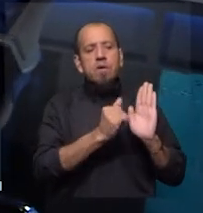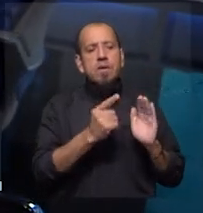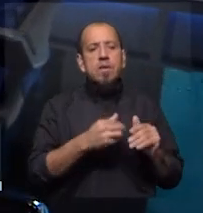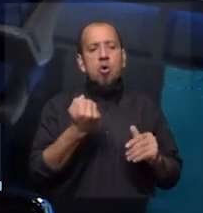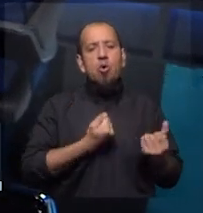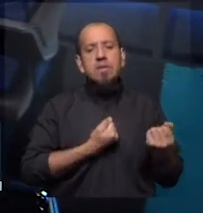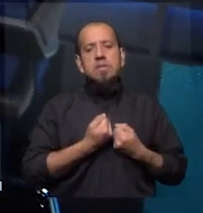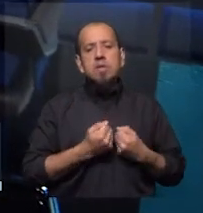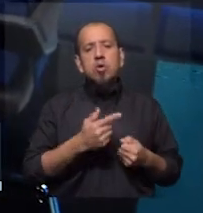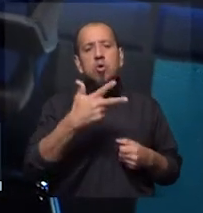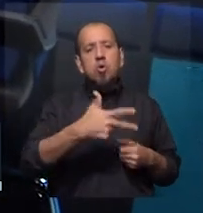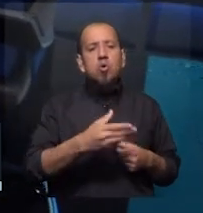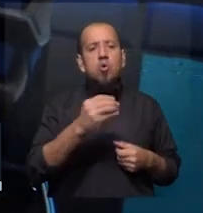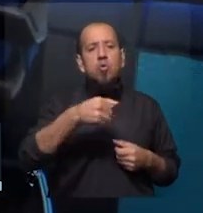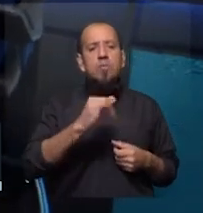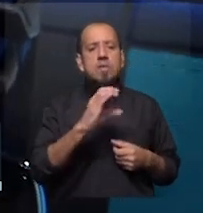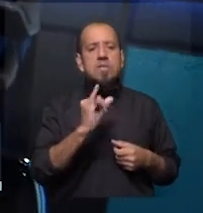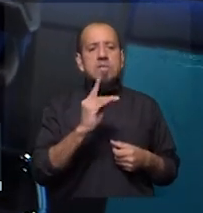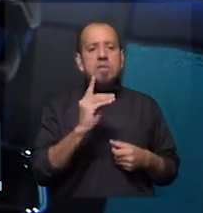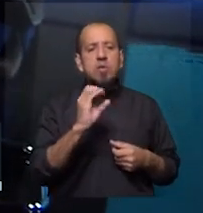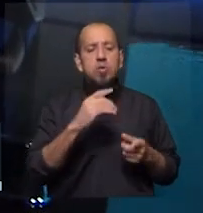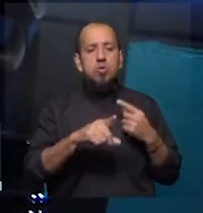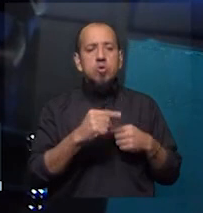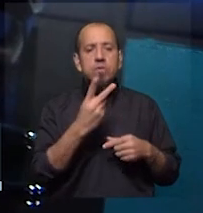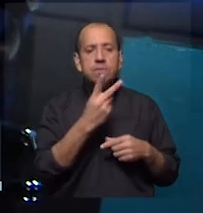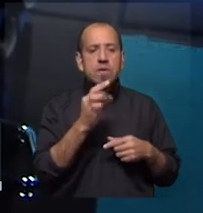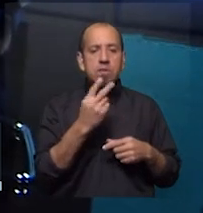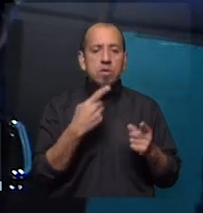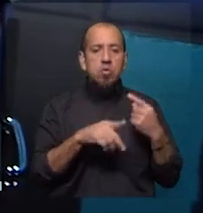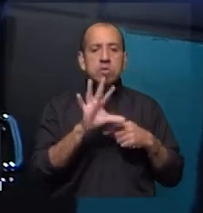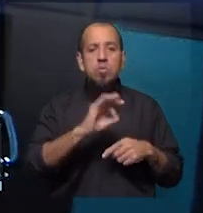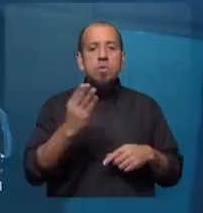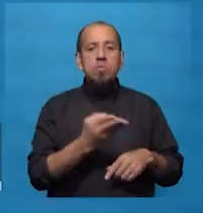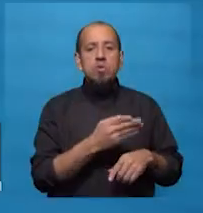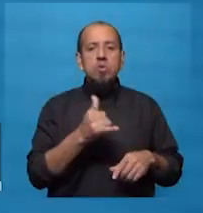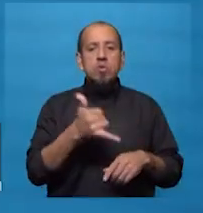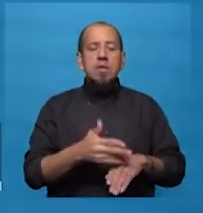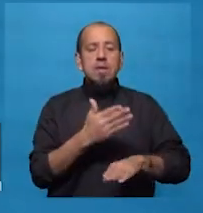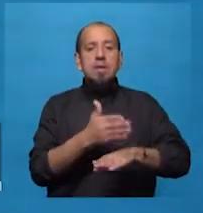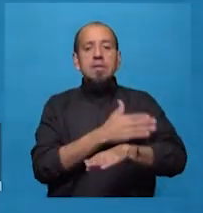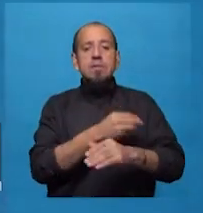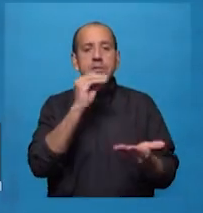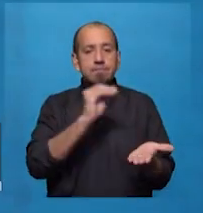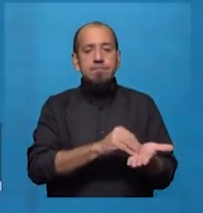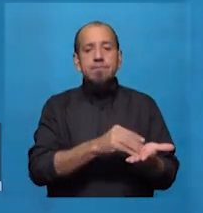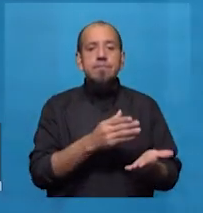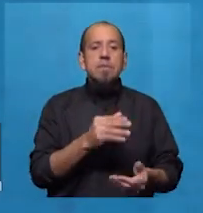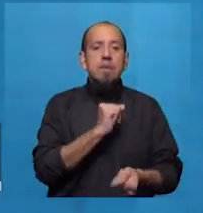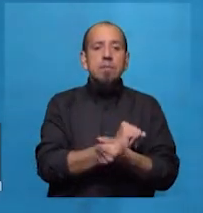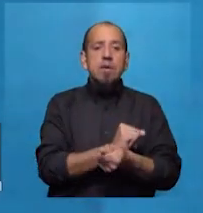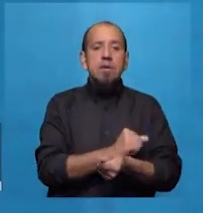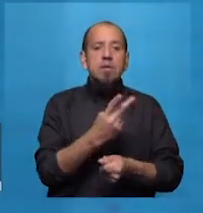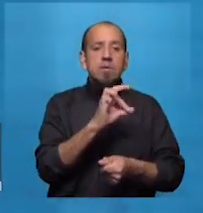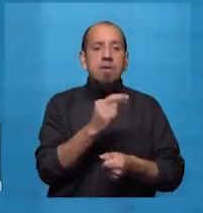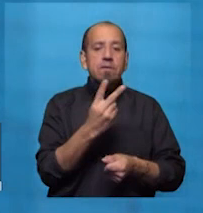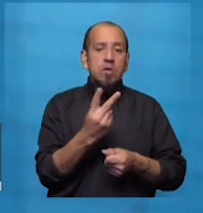marca en una de sus gráficas que el 50% de las víctimas tenían antecedentes penales de los homicidios en el